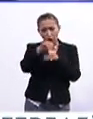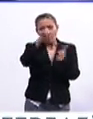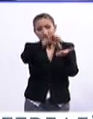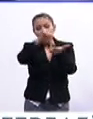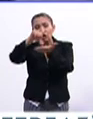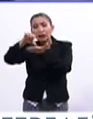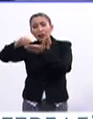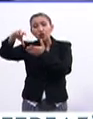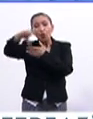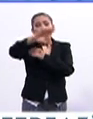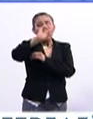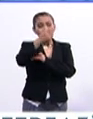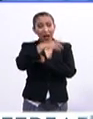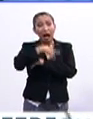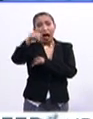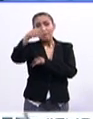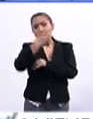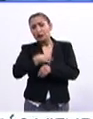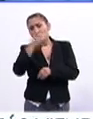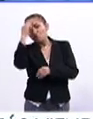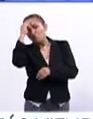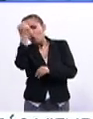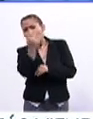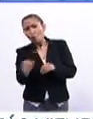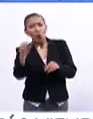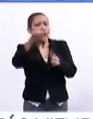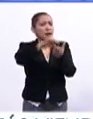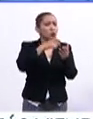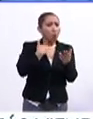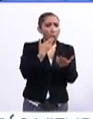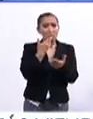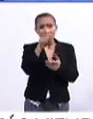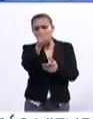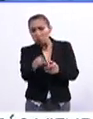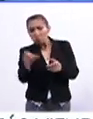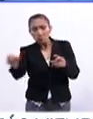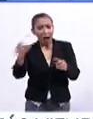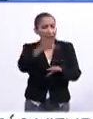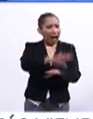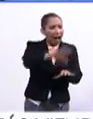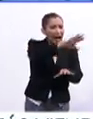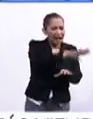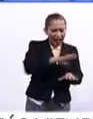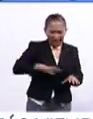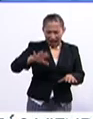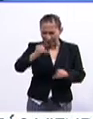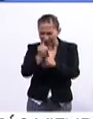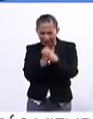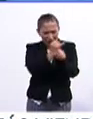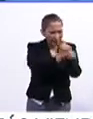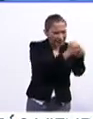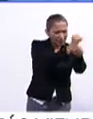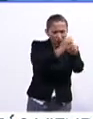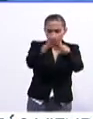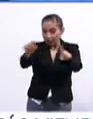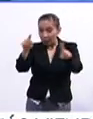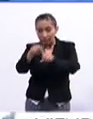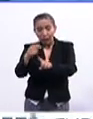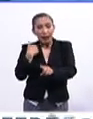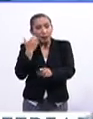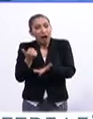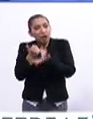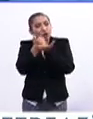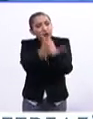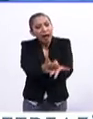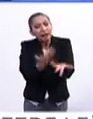centros universitarios. Hay gente talentosa en todos los centros, hay muchísimas áreas de investigación y queremos colaborar